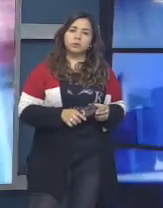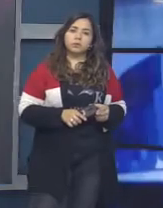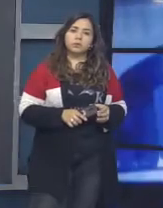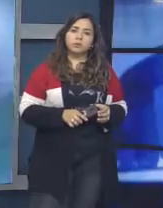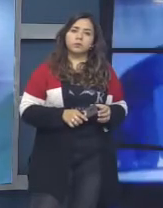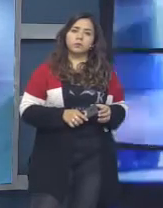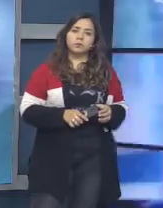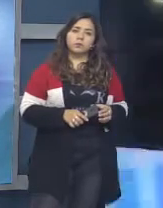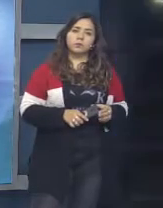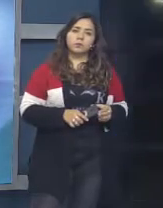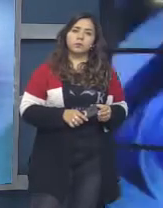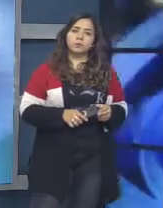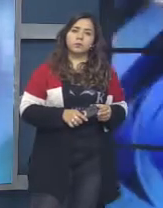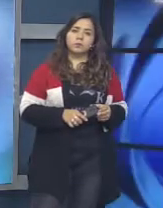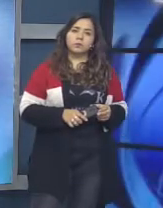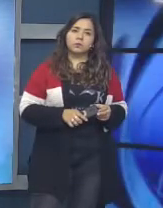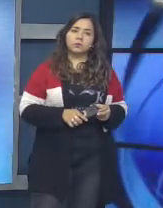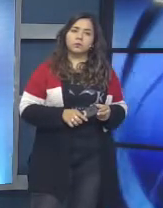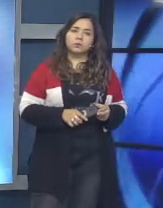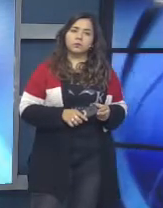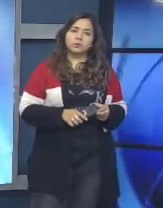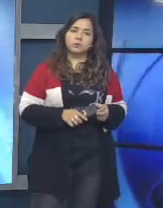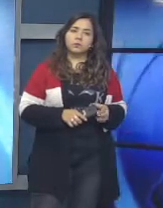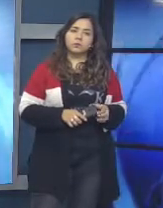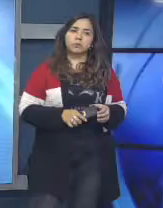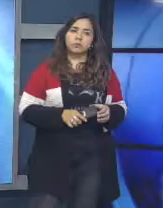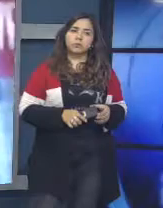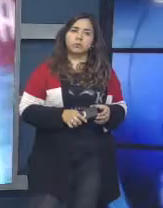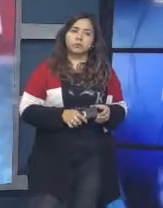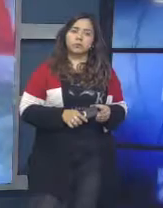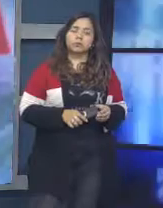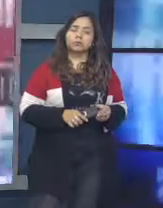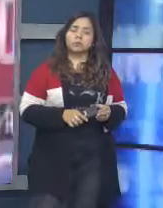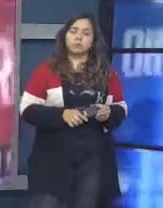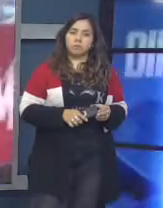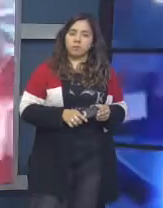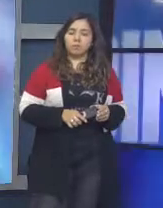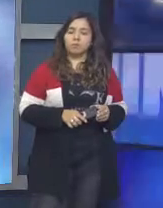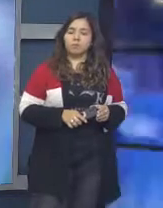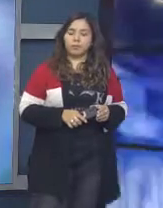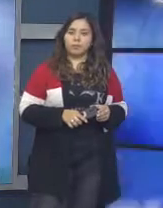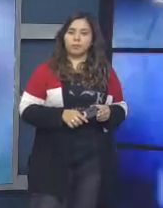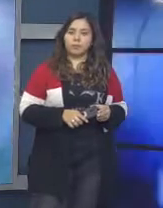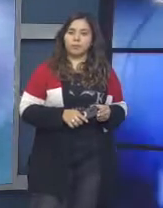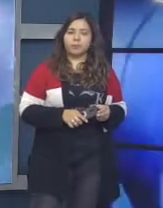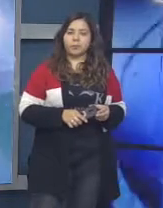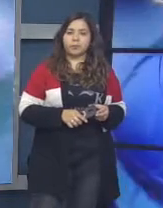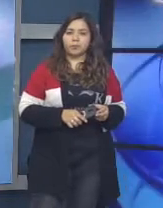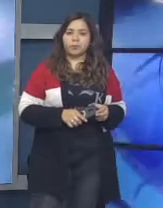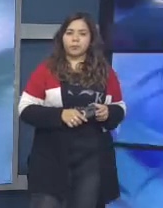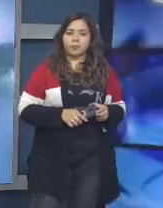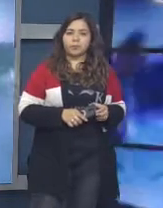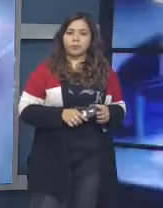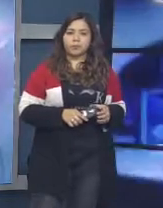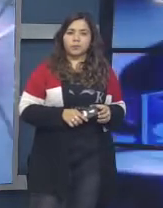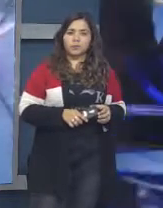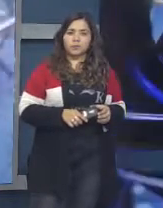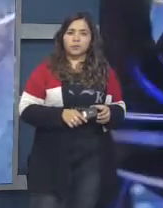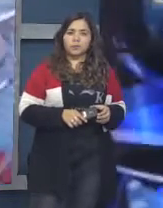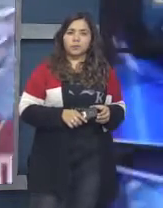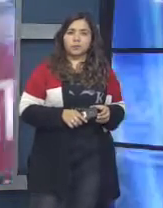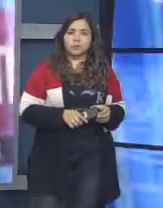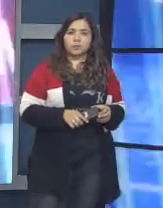y créditos a tasa cero o lo más cercano a cero posible. Bien. Que ayude a aquellas empresas